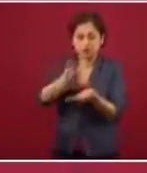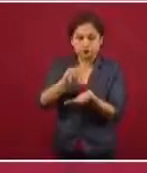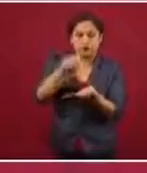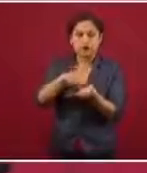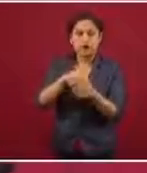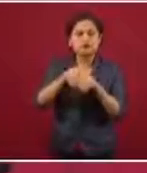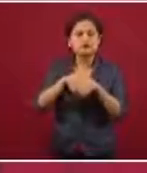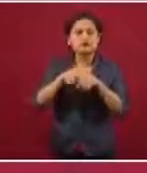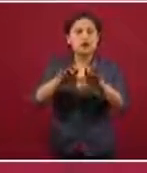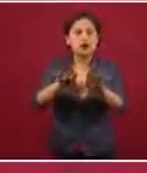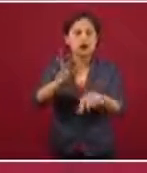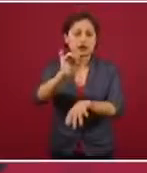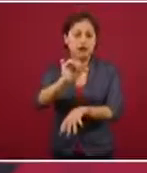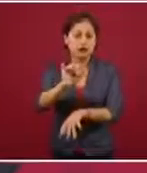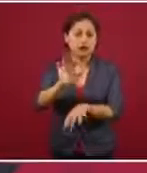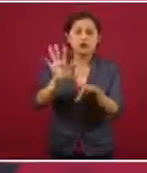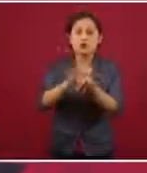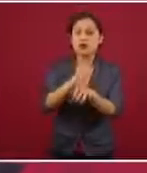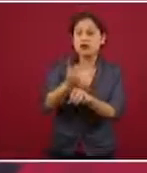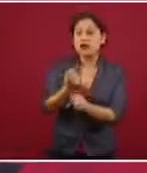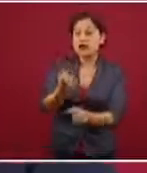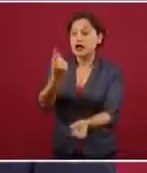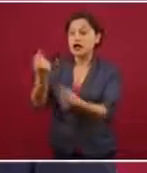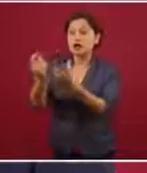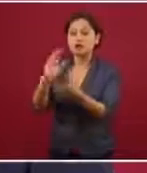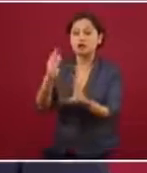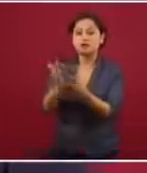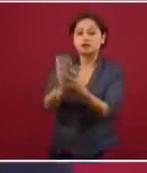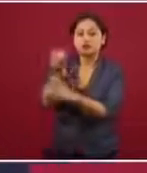puede él mencionar